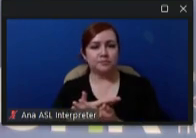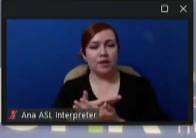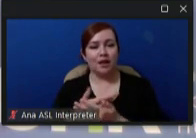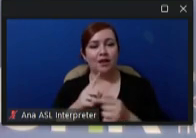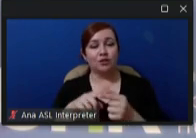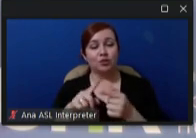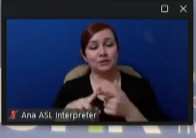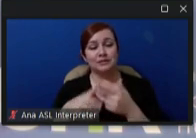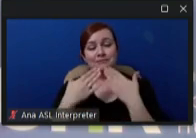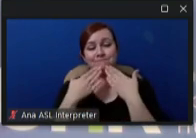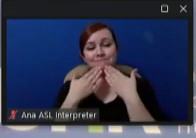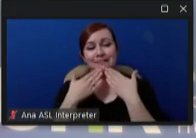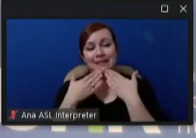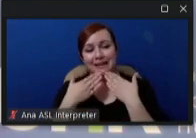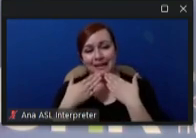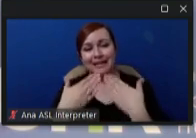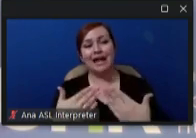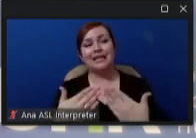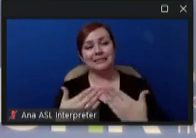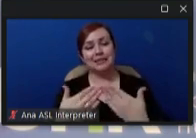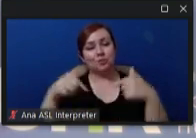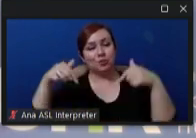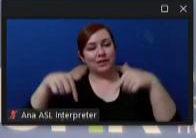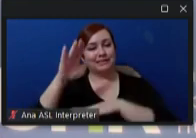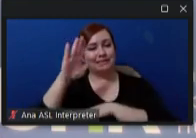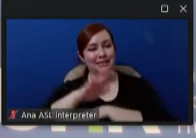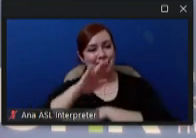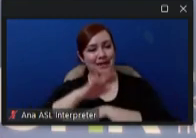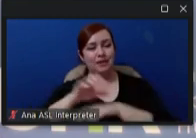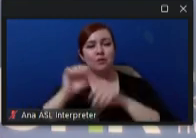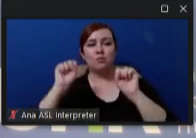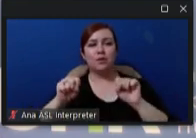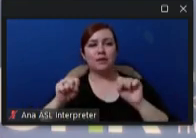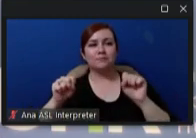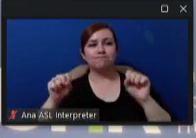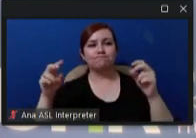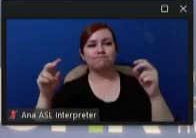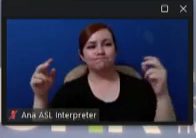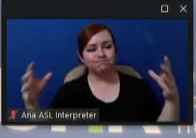estar esta tarde con nosotros.